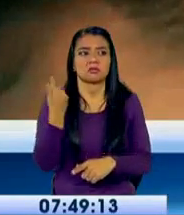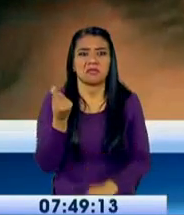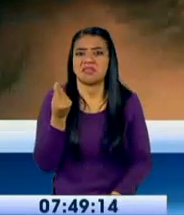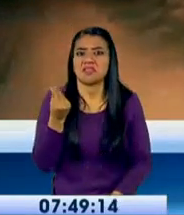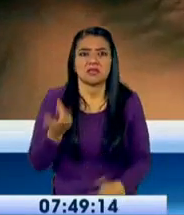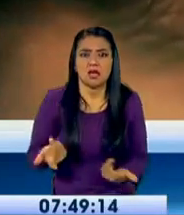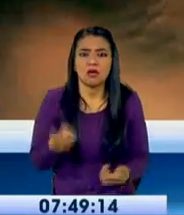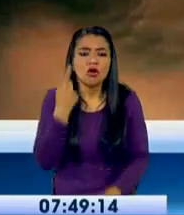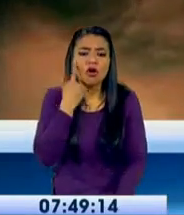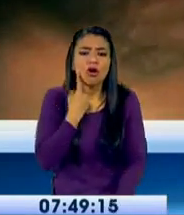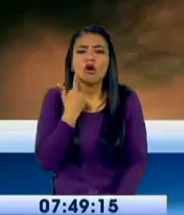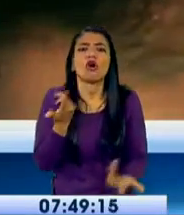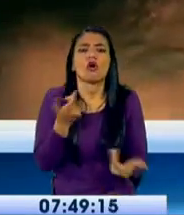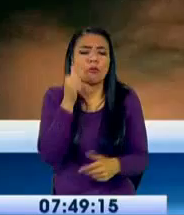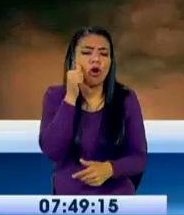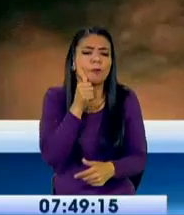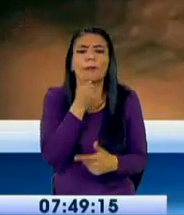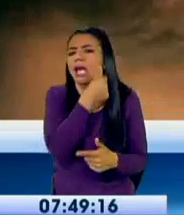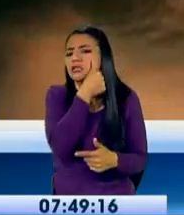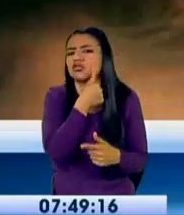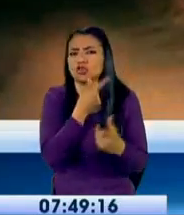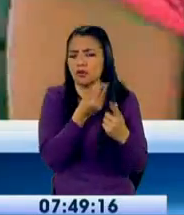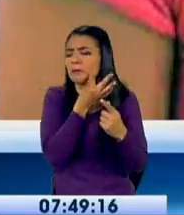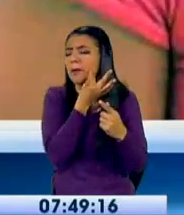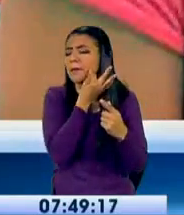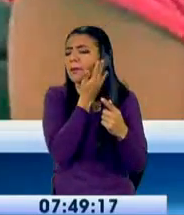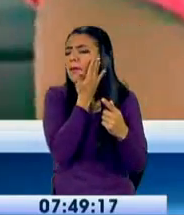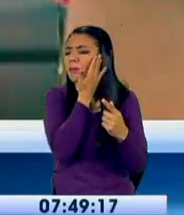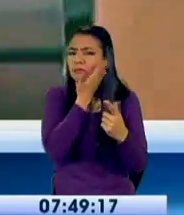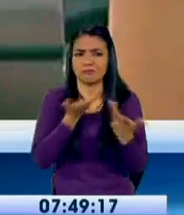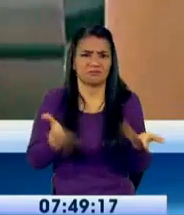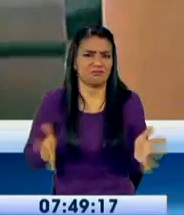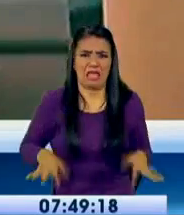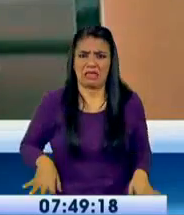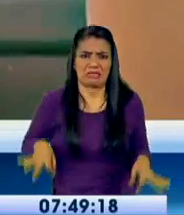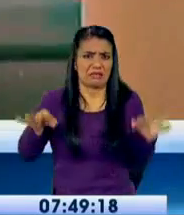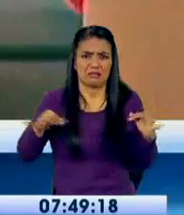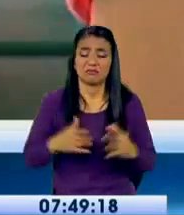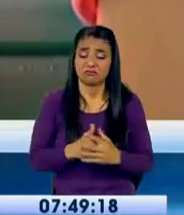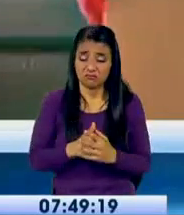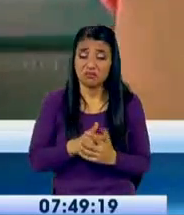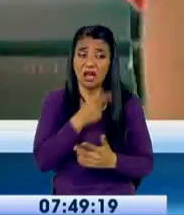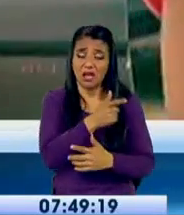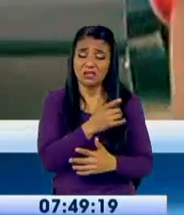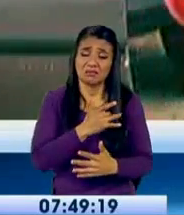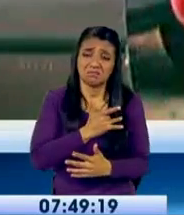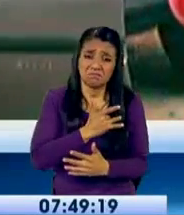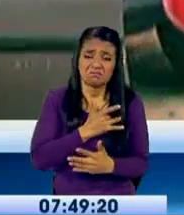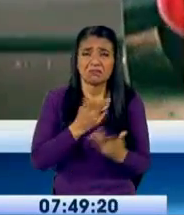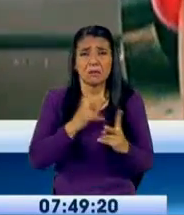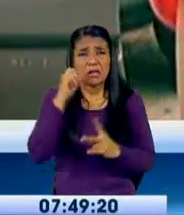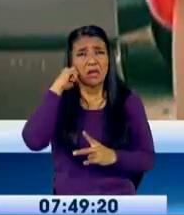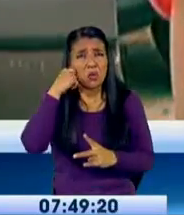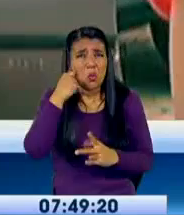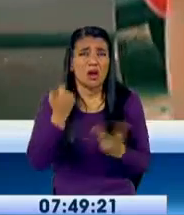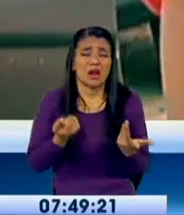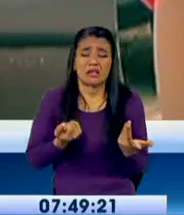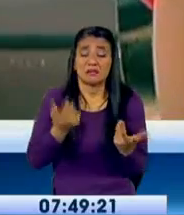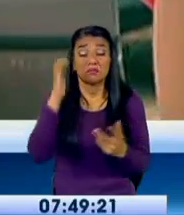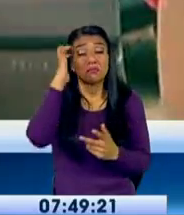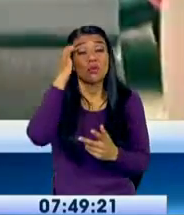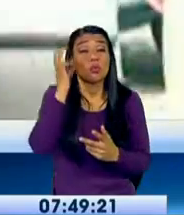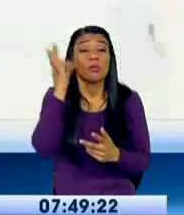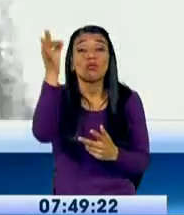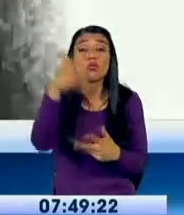recursos para una operación que borre la marca de aquella madrugada. Entre el pesar y los recuerdos, le preocupa